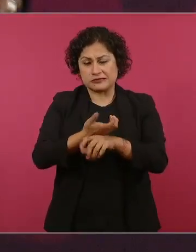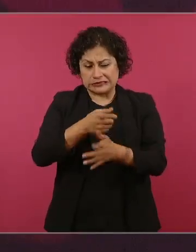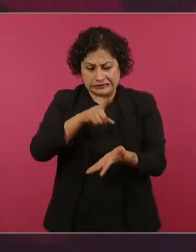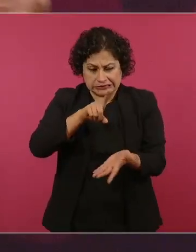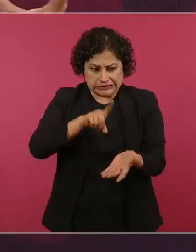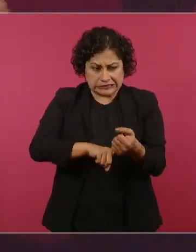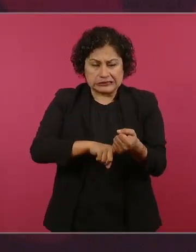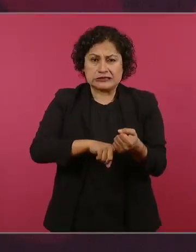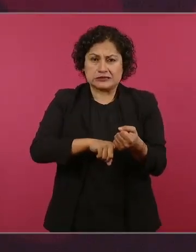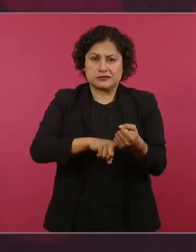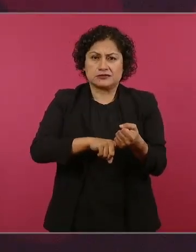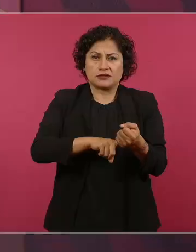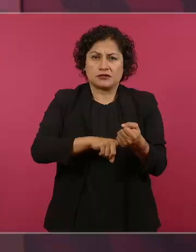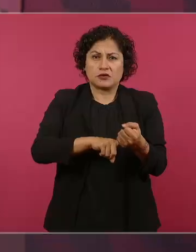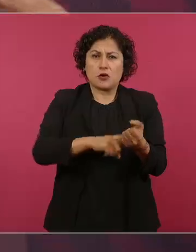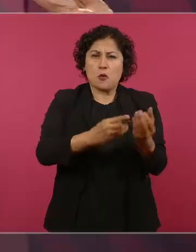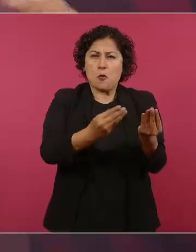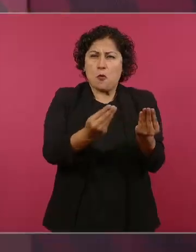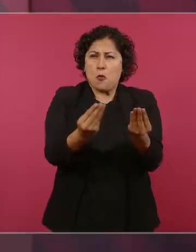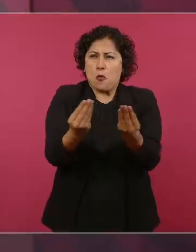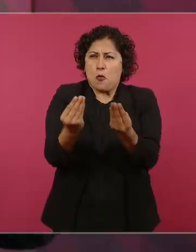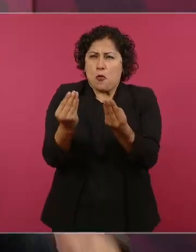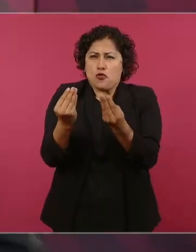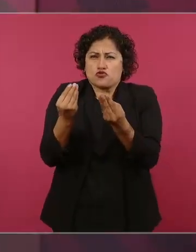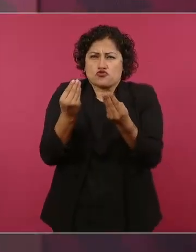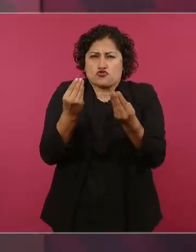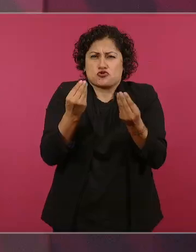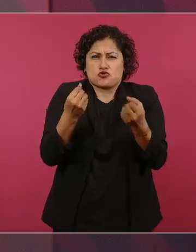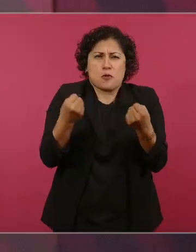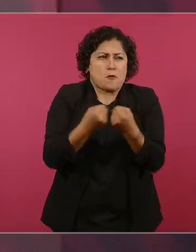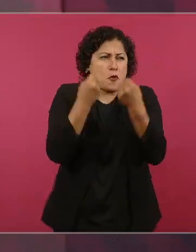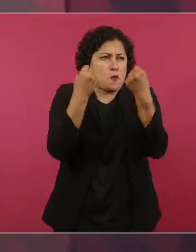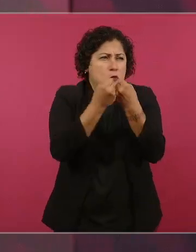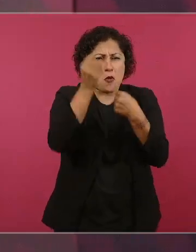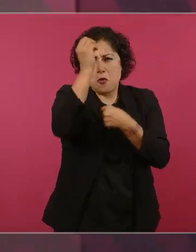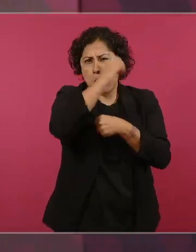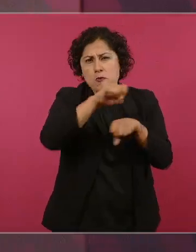demasiadas contradicciones al interior del gobierno.